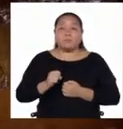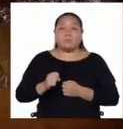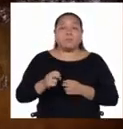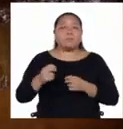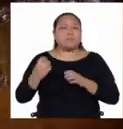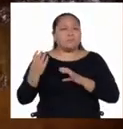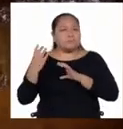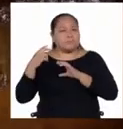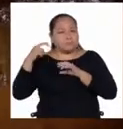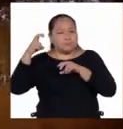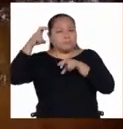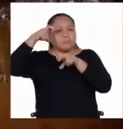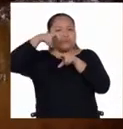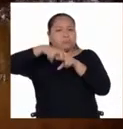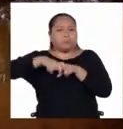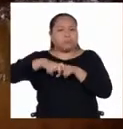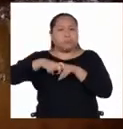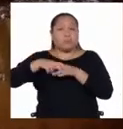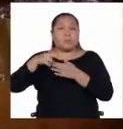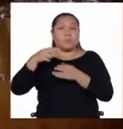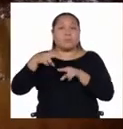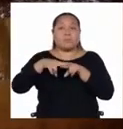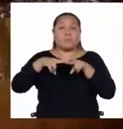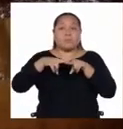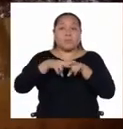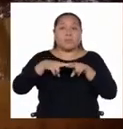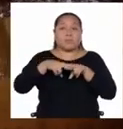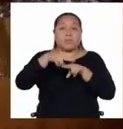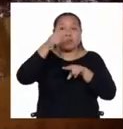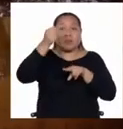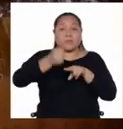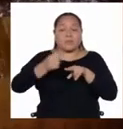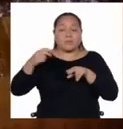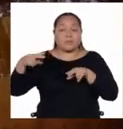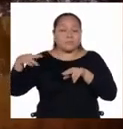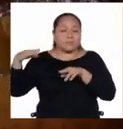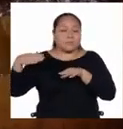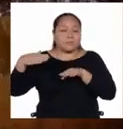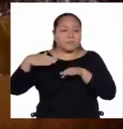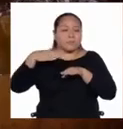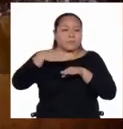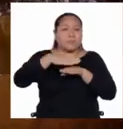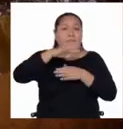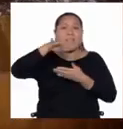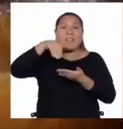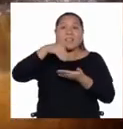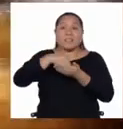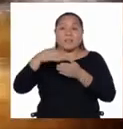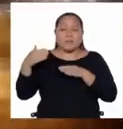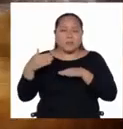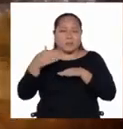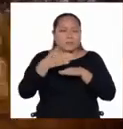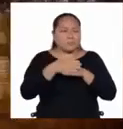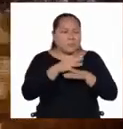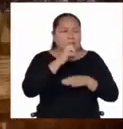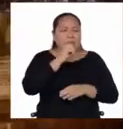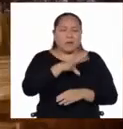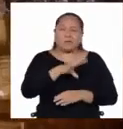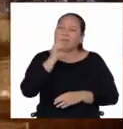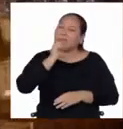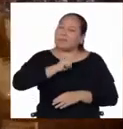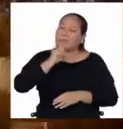el momento crítico de dejar inconcluso el proyecto ferrocarrilero.